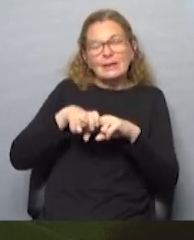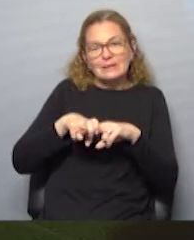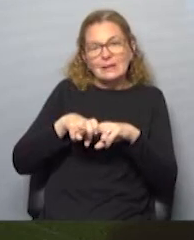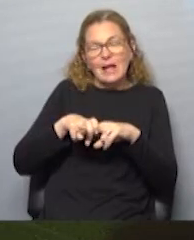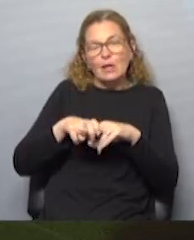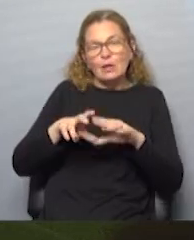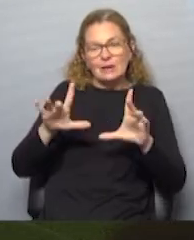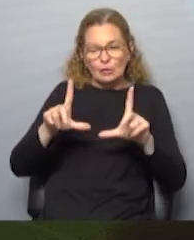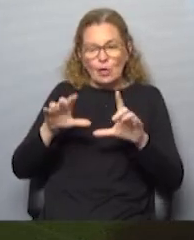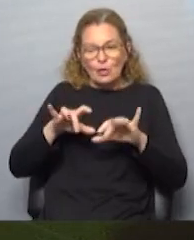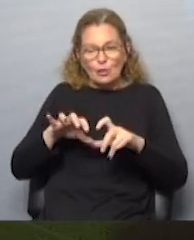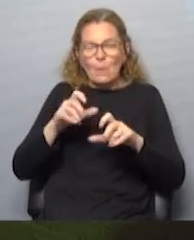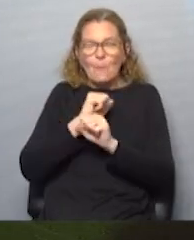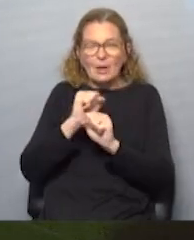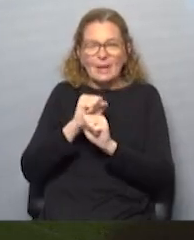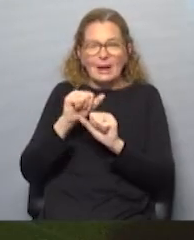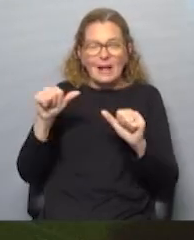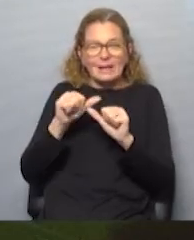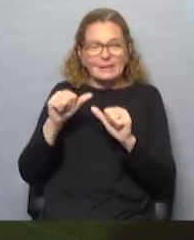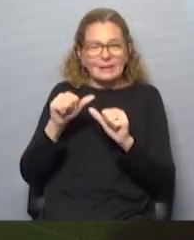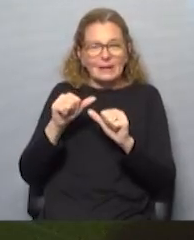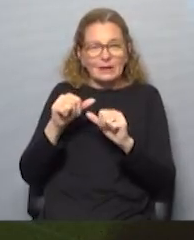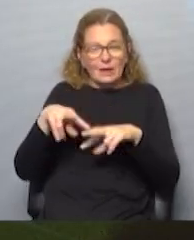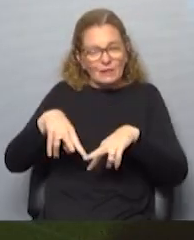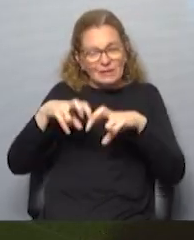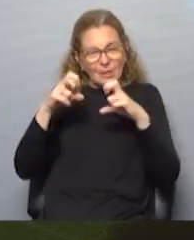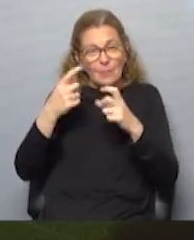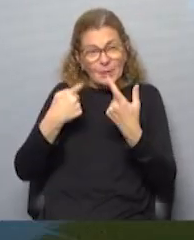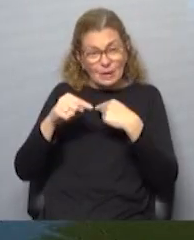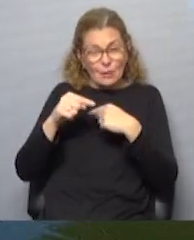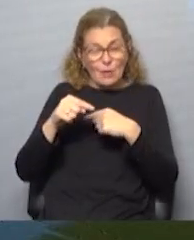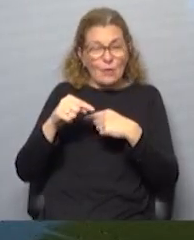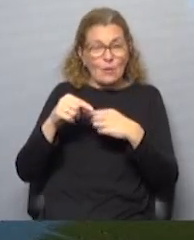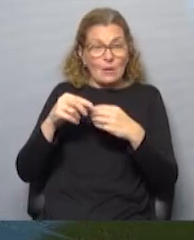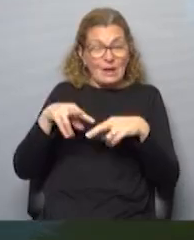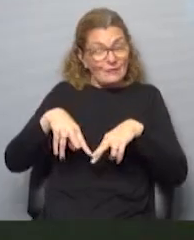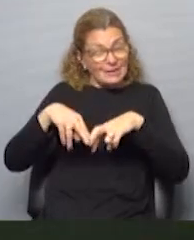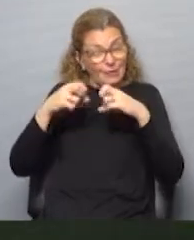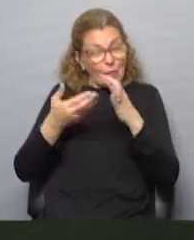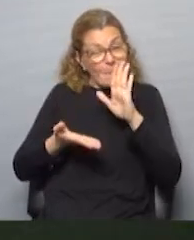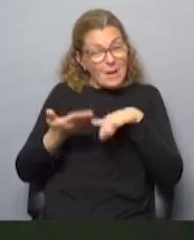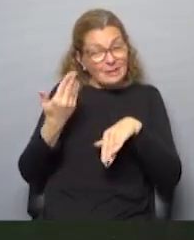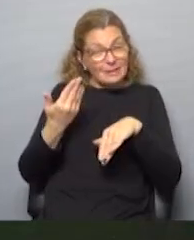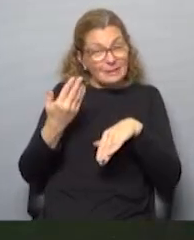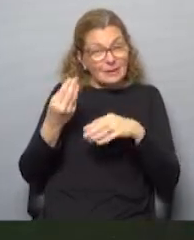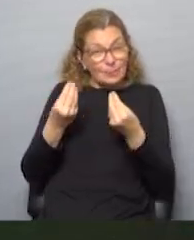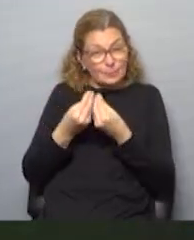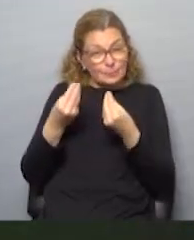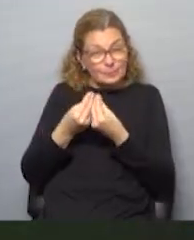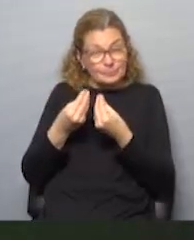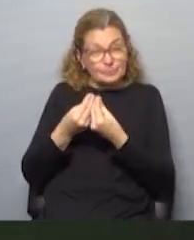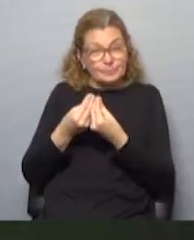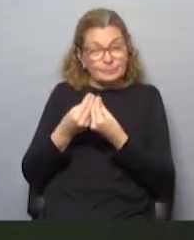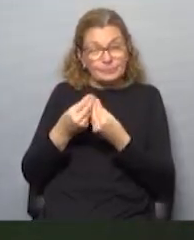escritorio puedan hacer gran parte de su investigación pero la mayor parte de él y mucha de la investigación que tiene